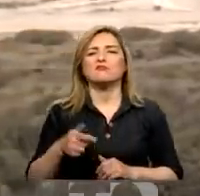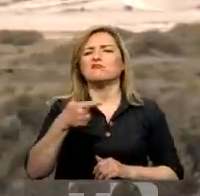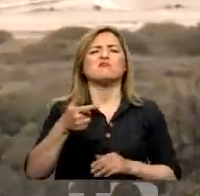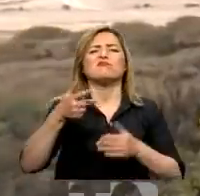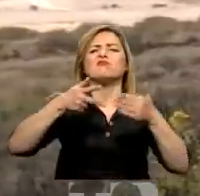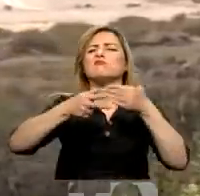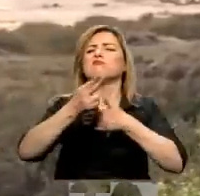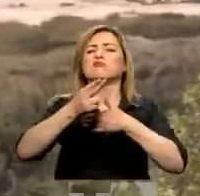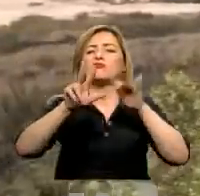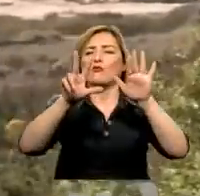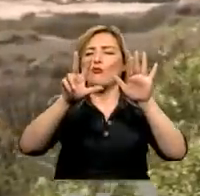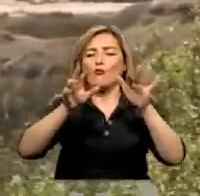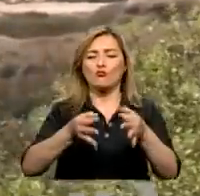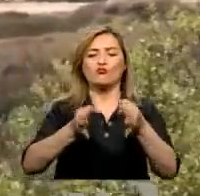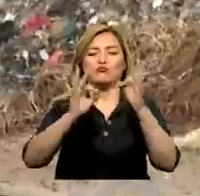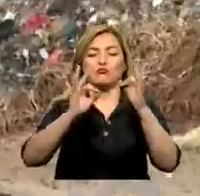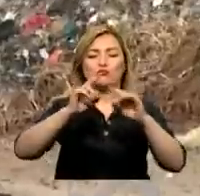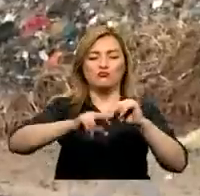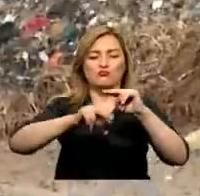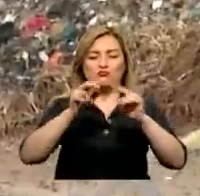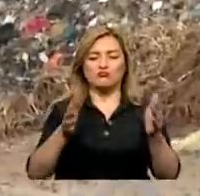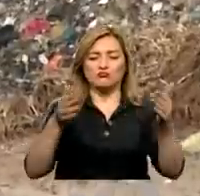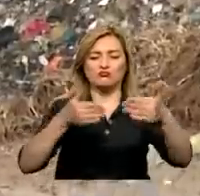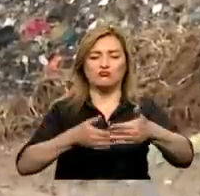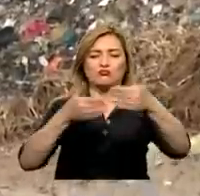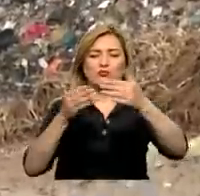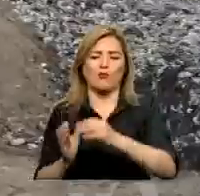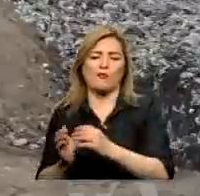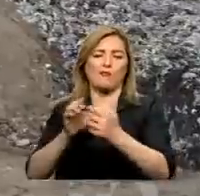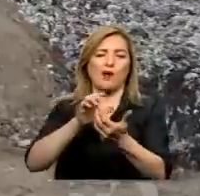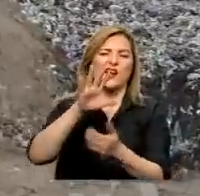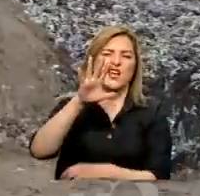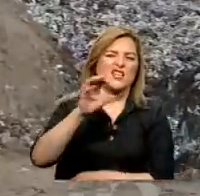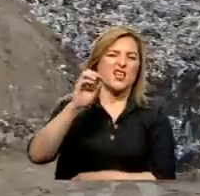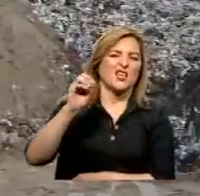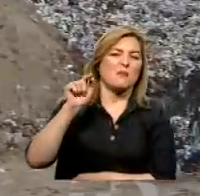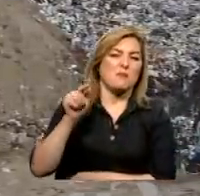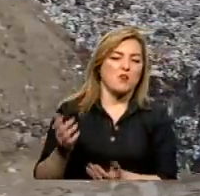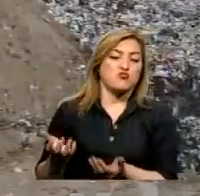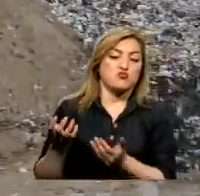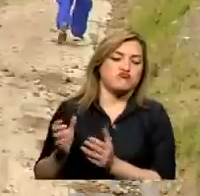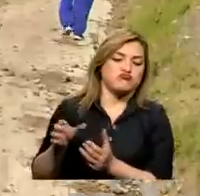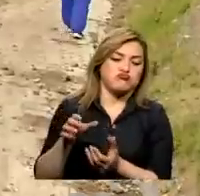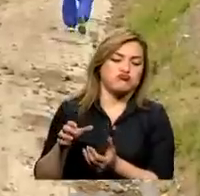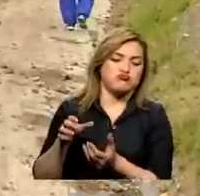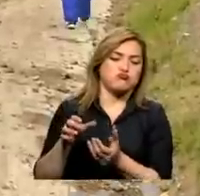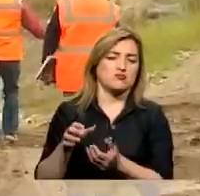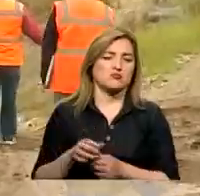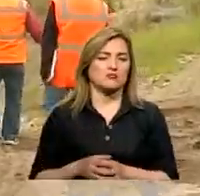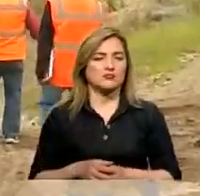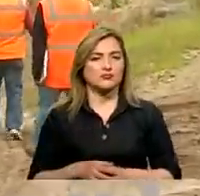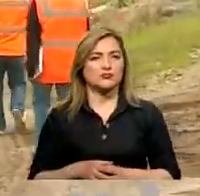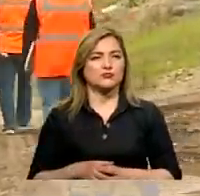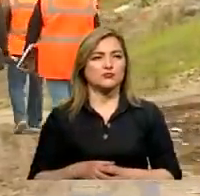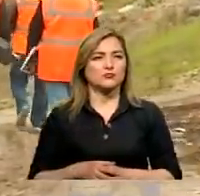febrero. Su construcción permitirá el tratamiento y disposición final de más de 500.000 toneladas métricas de desechos sólidos urbanos.